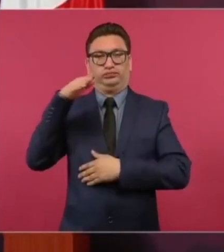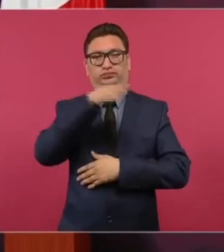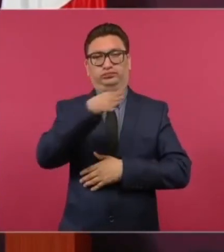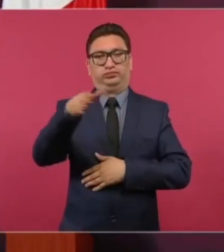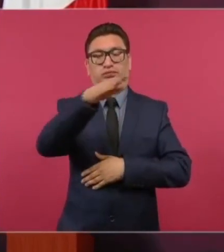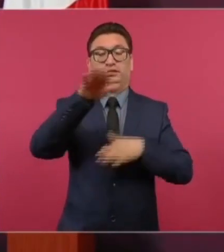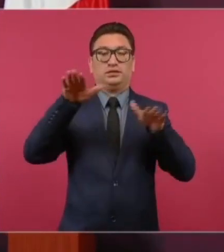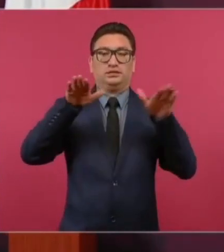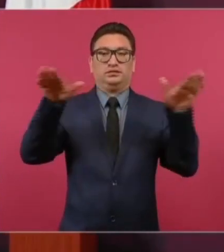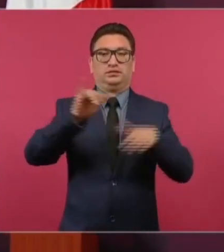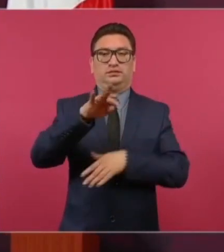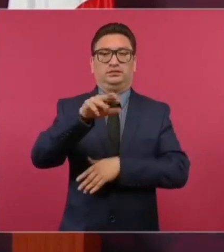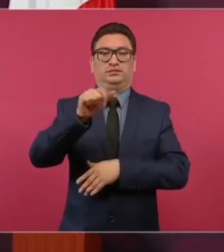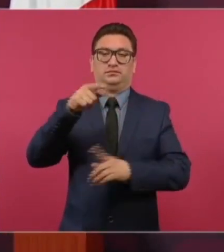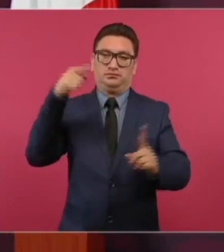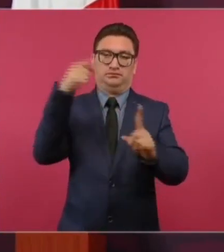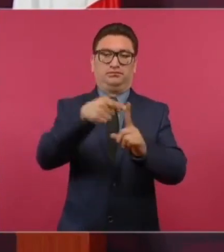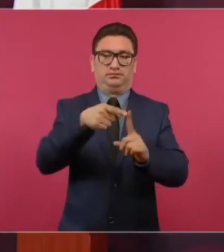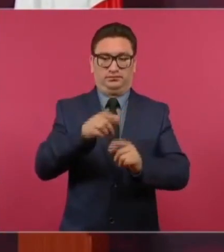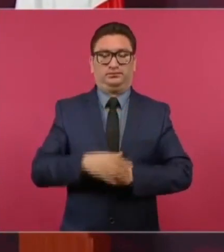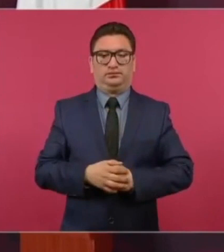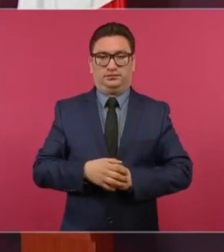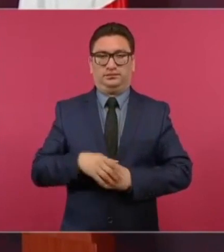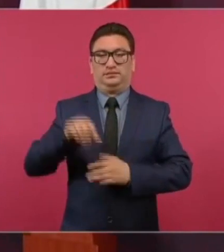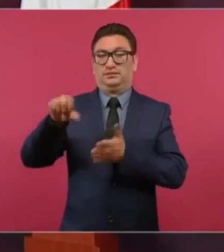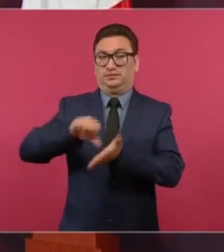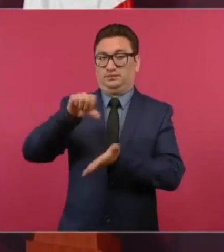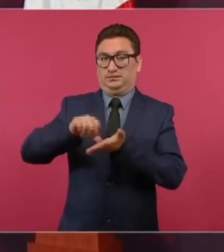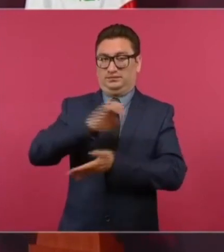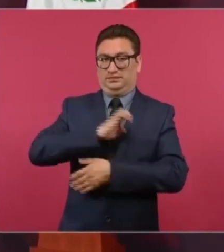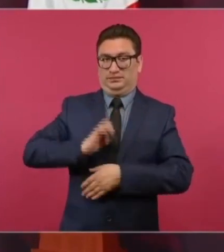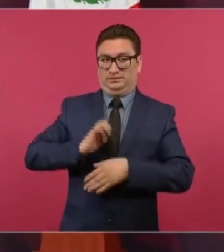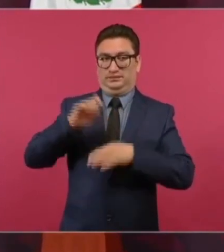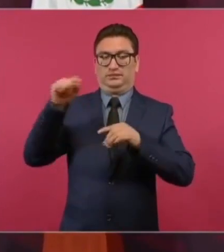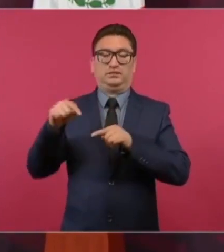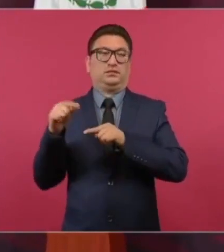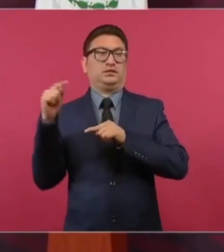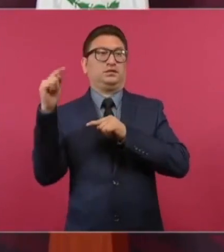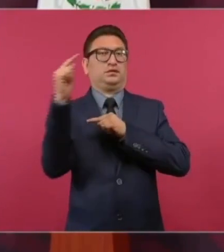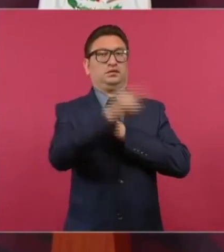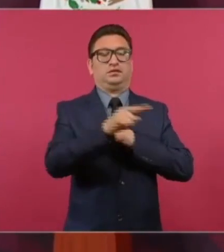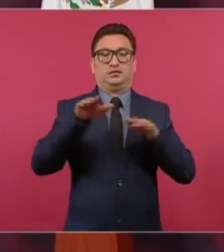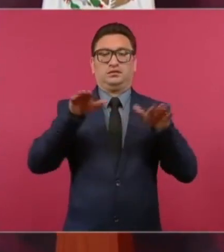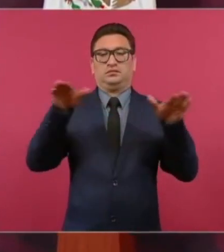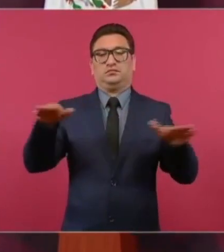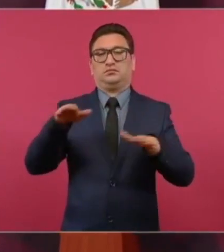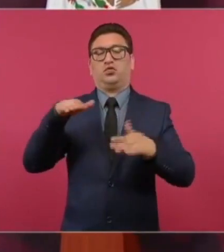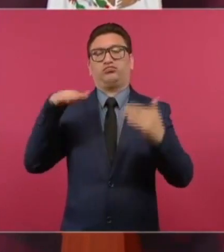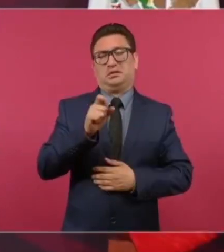El aeropuerto. Del centro de Ecatepec al aeropuerto. Por esa